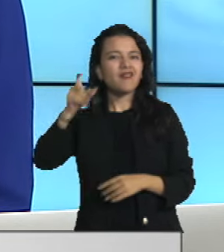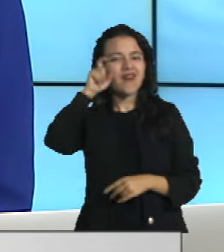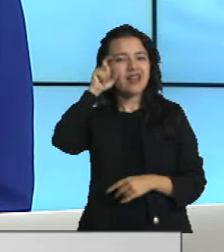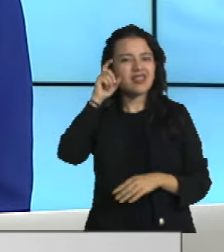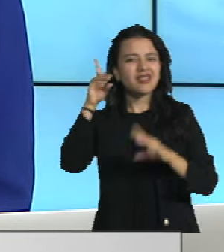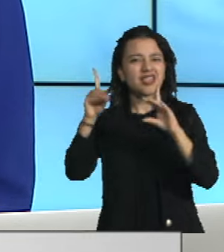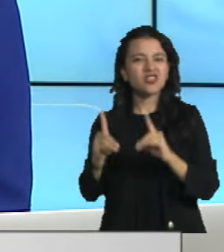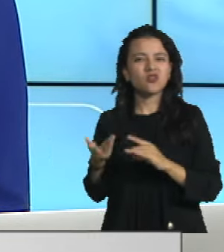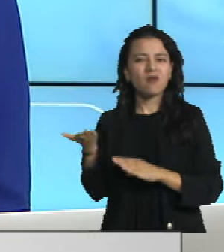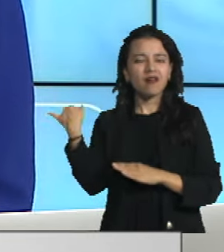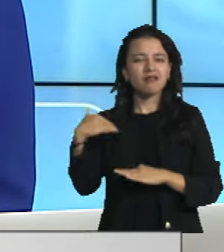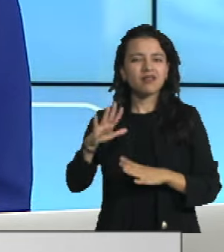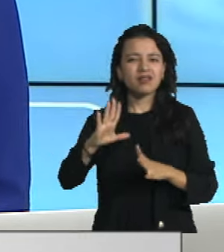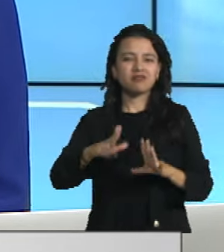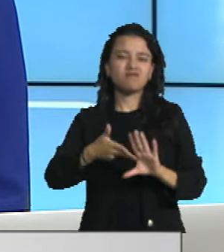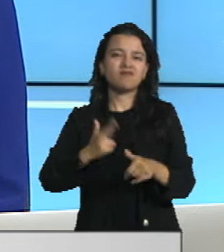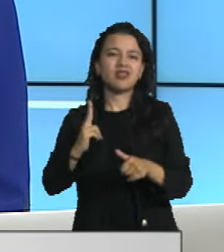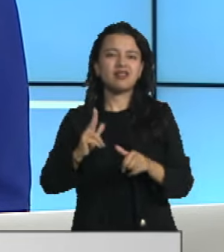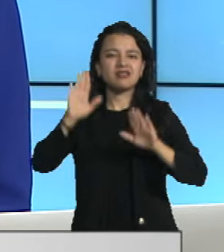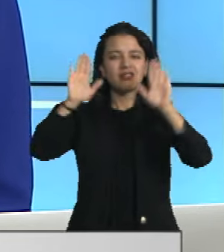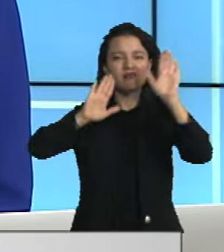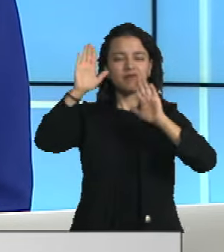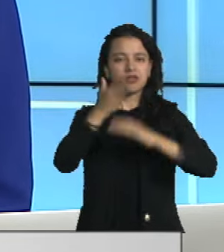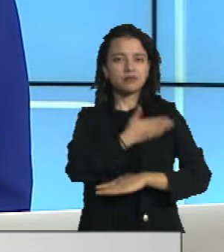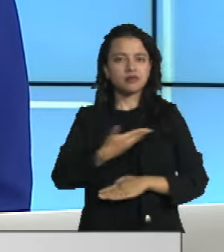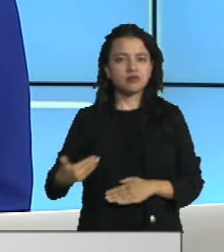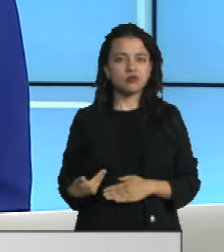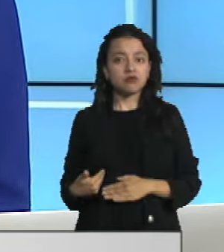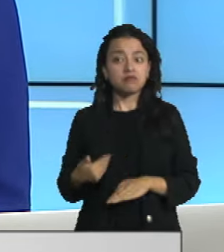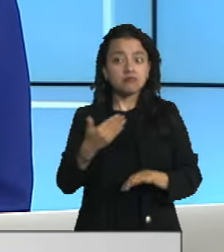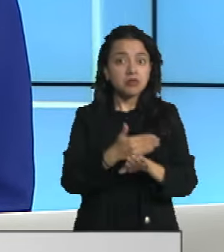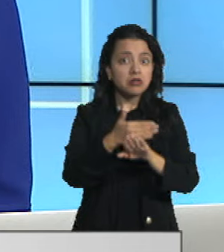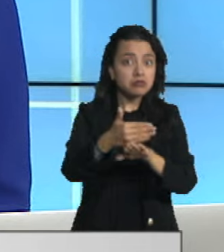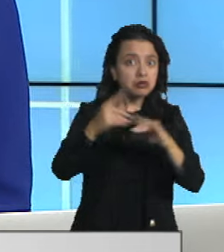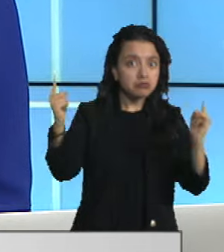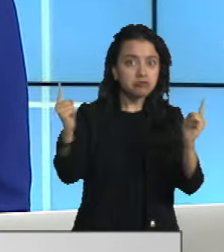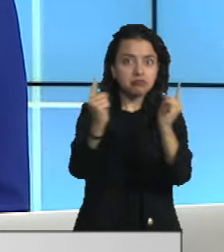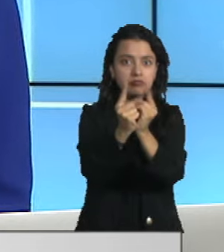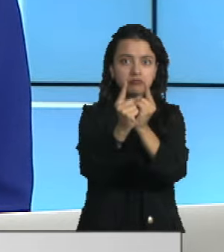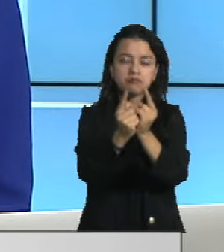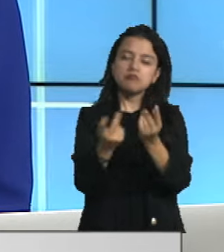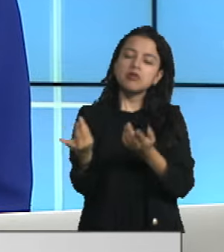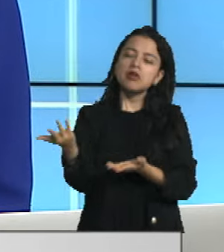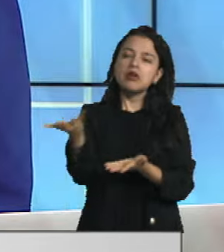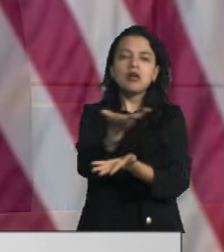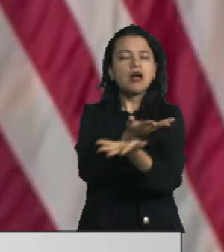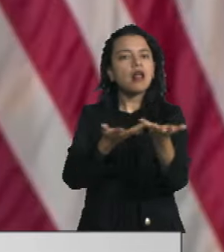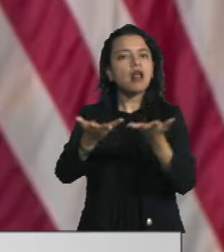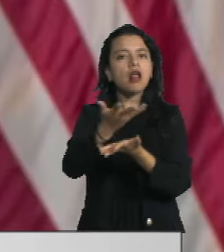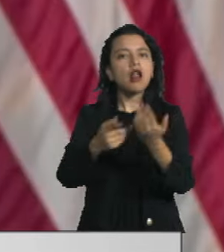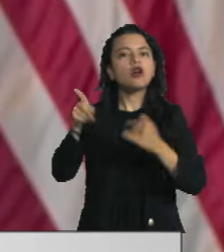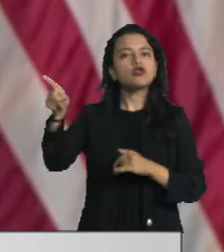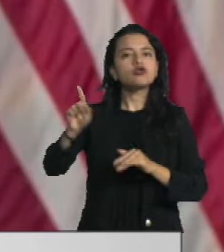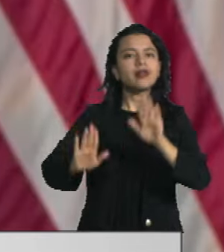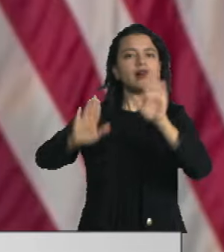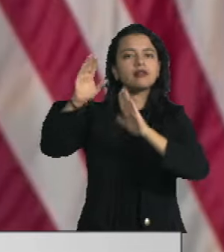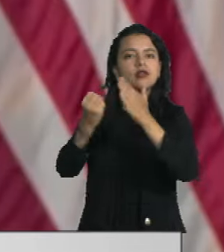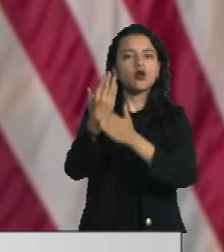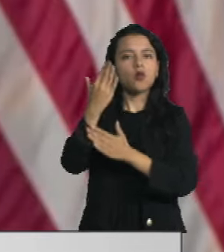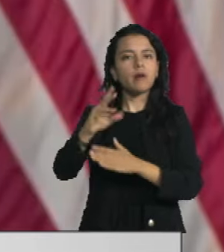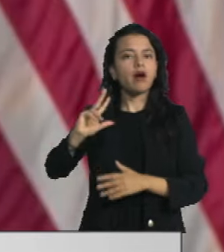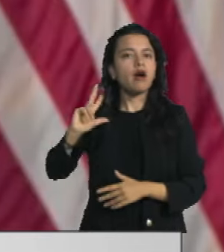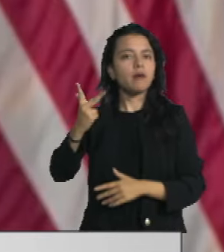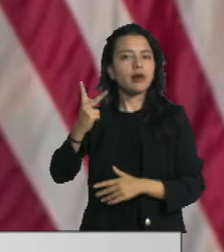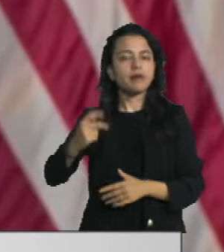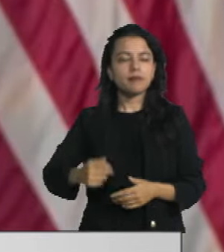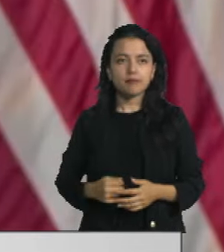la reelección. Ambos mandatarios dieron sus opiniones sobre la precandidata demócrata Kamala Harris. Dos